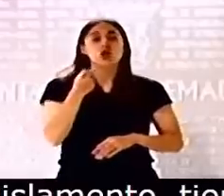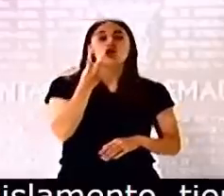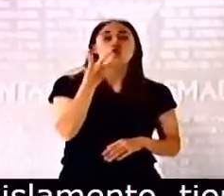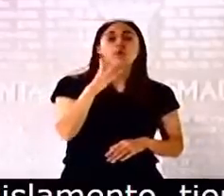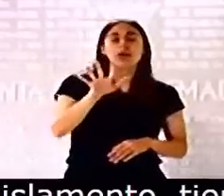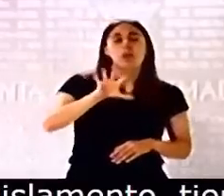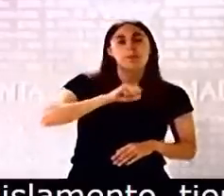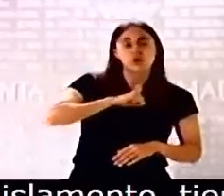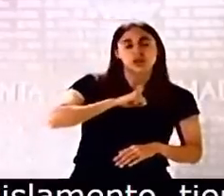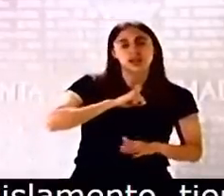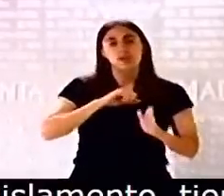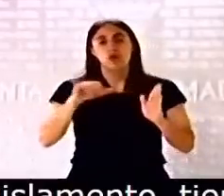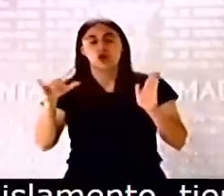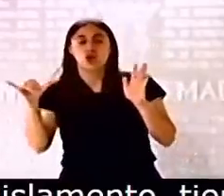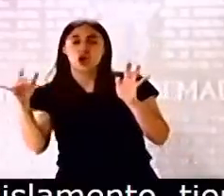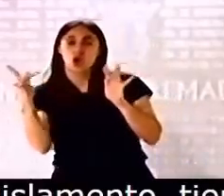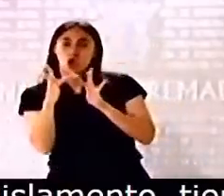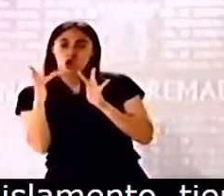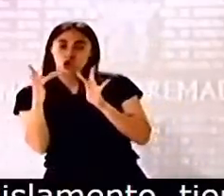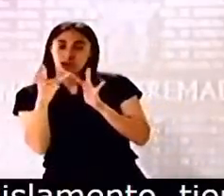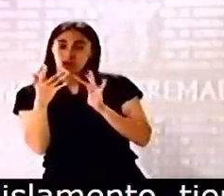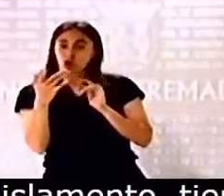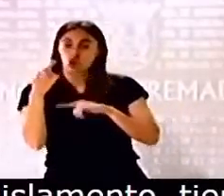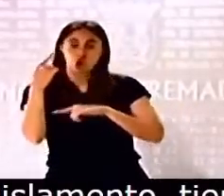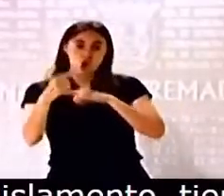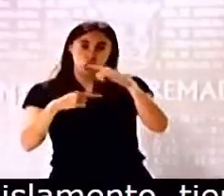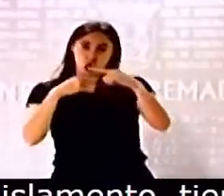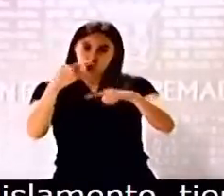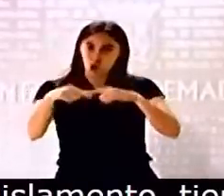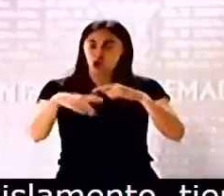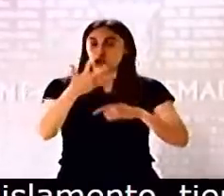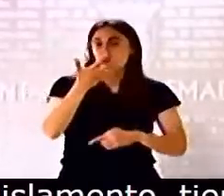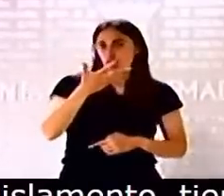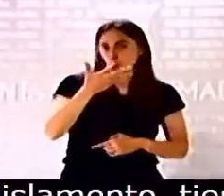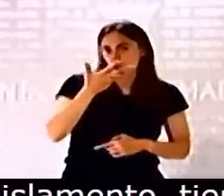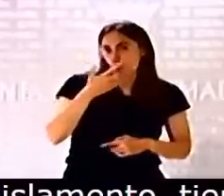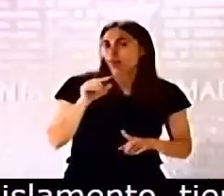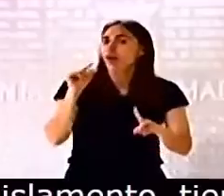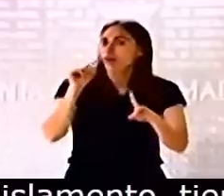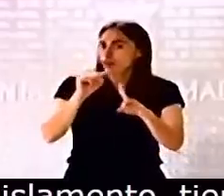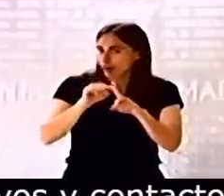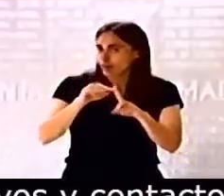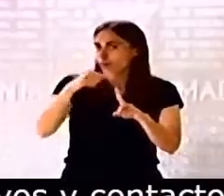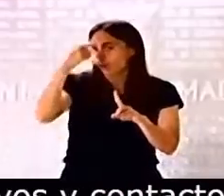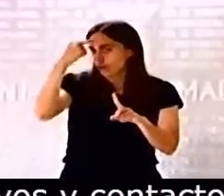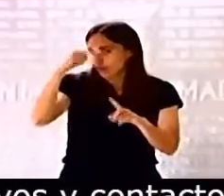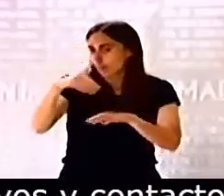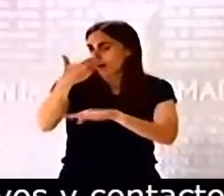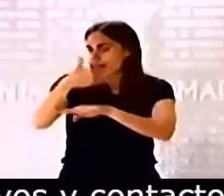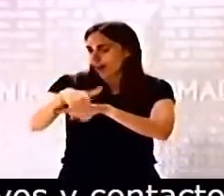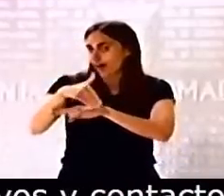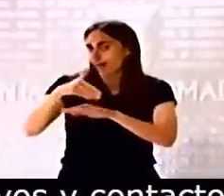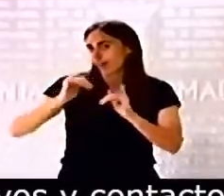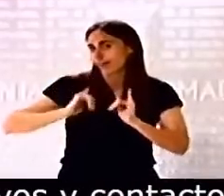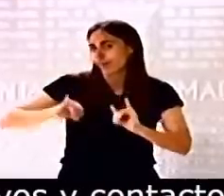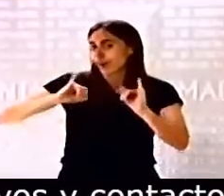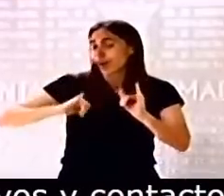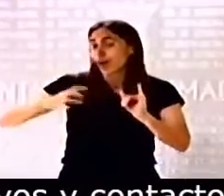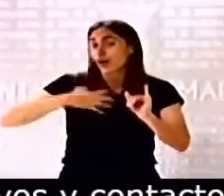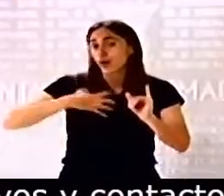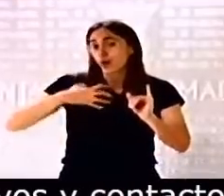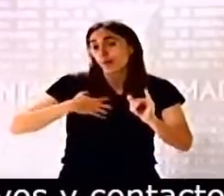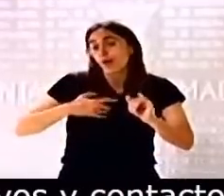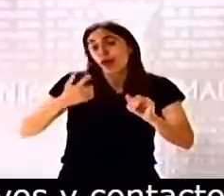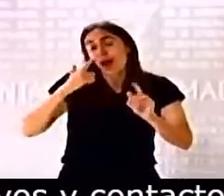positivos y de contactos para que sepan quién no puede estar por la calle y esperemos que esta situación